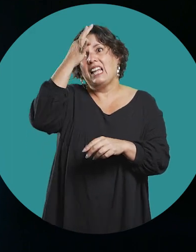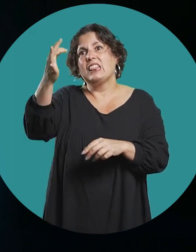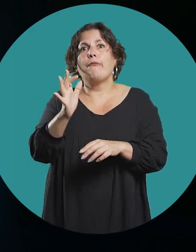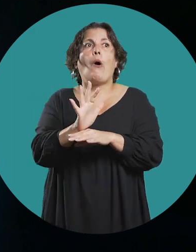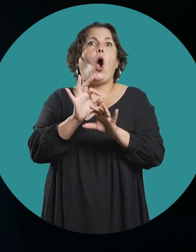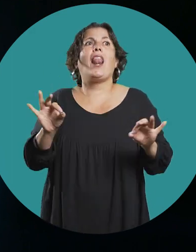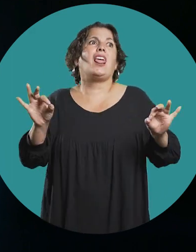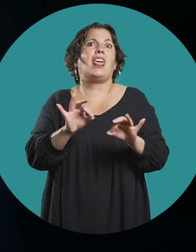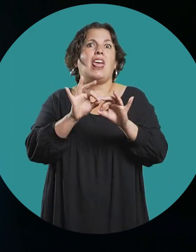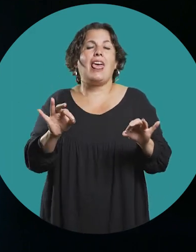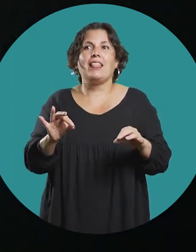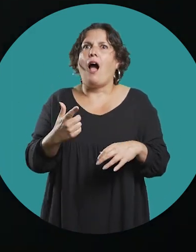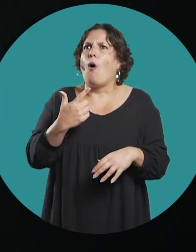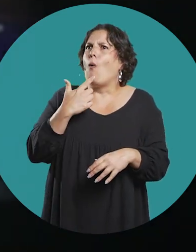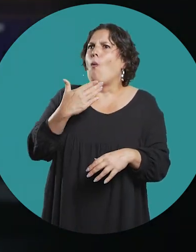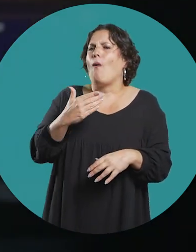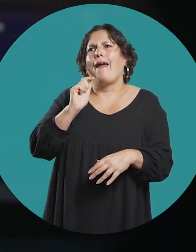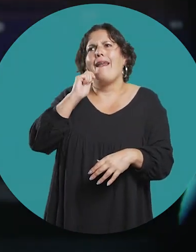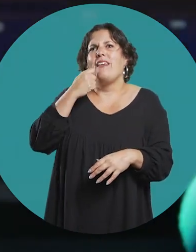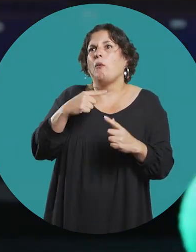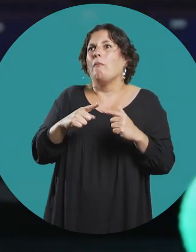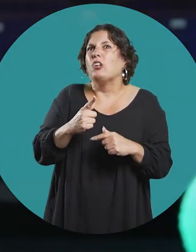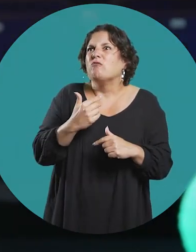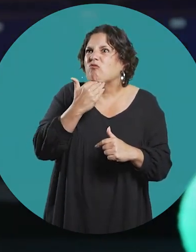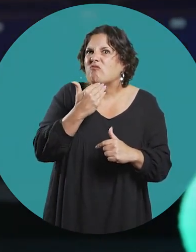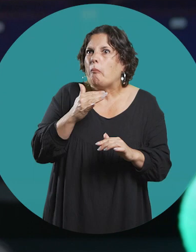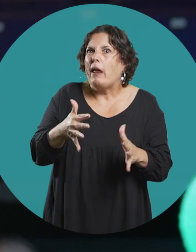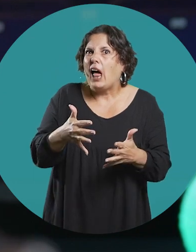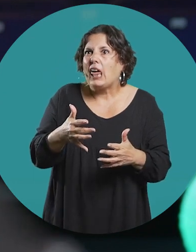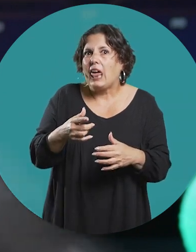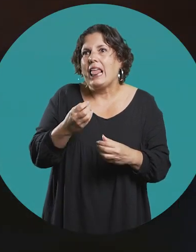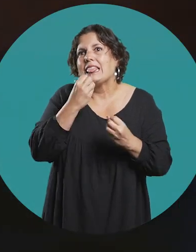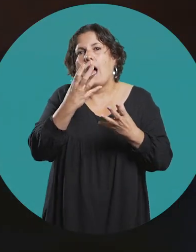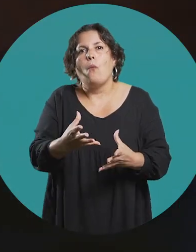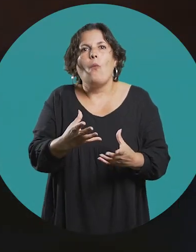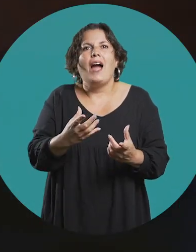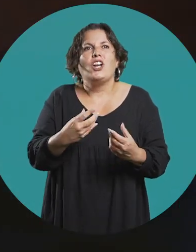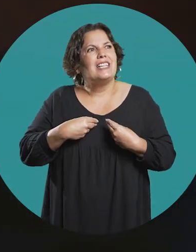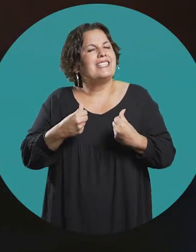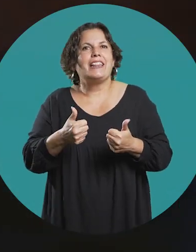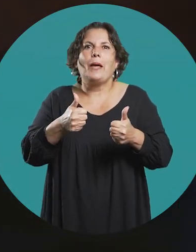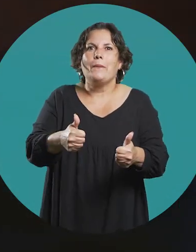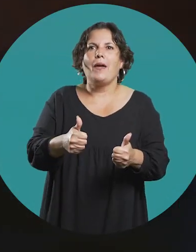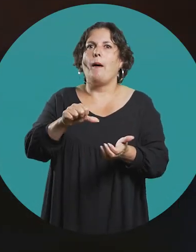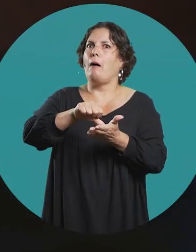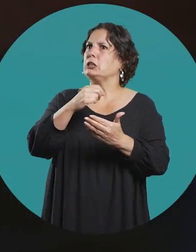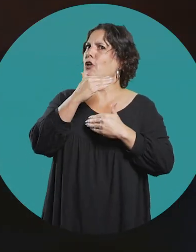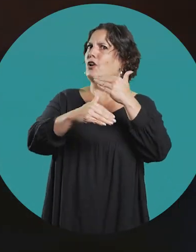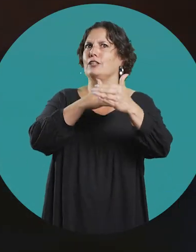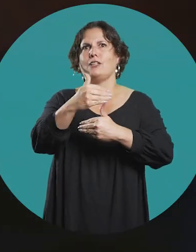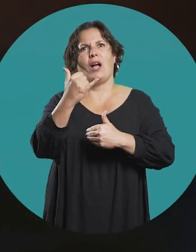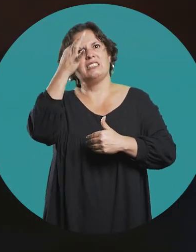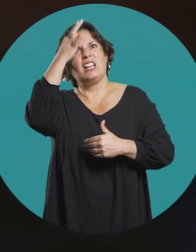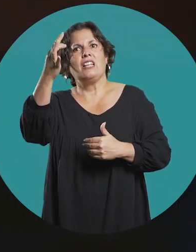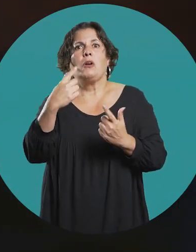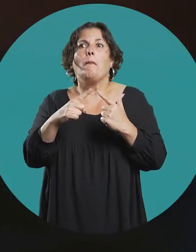una orquesta sinfónica, como queda lindo tenerlo, pero nadie sabe muy bien, digo, está bueno y uno se siente bien en un país civilizado que tiene científicos, pero